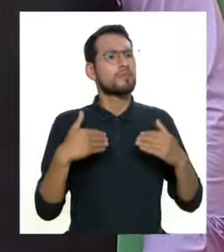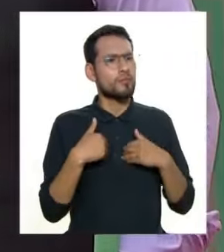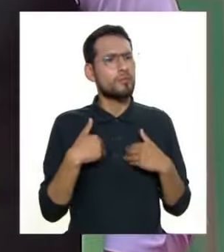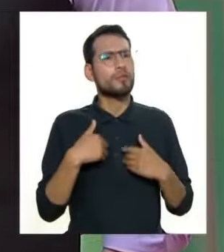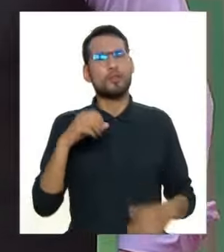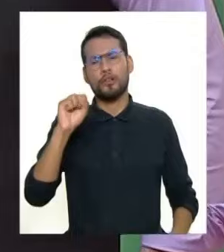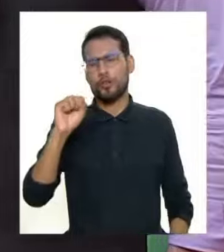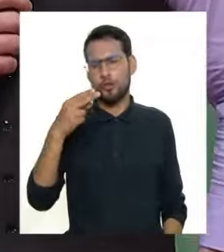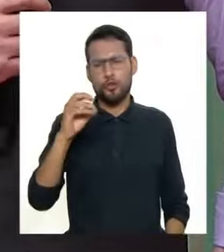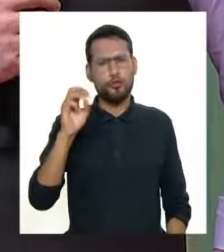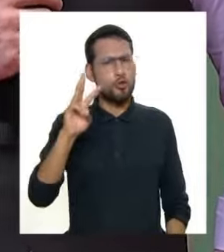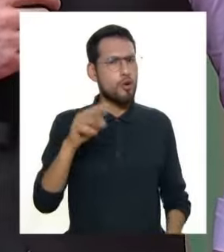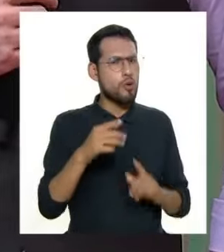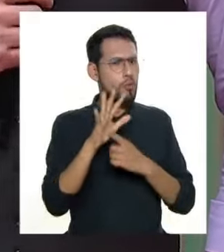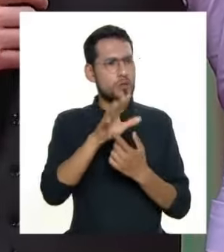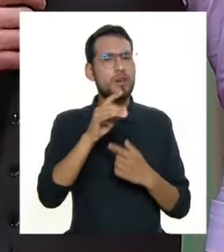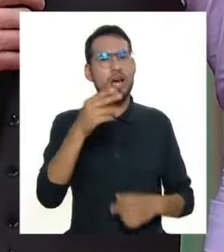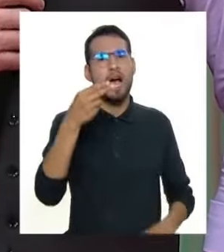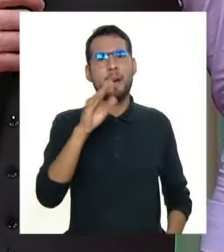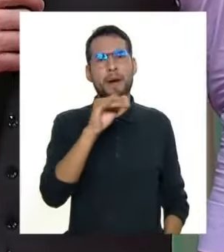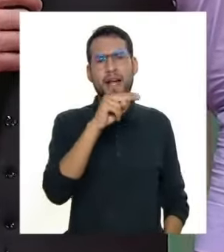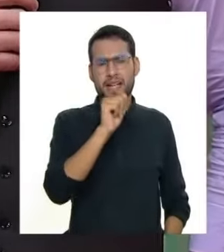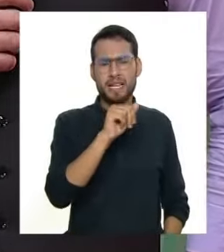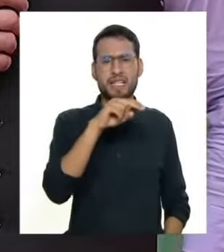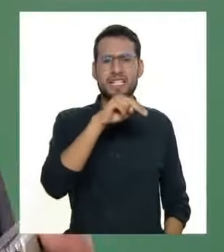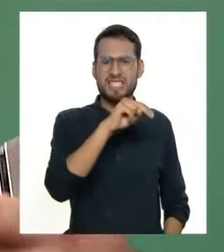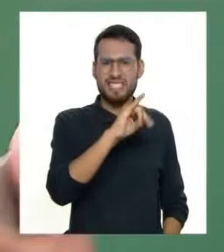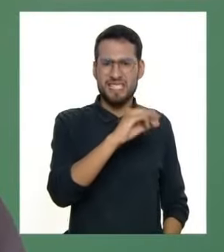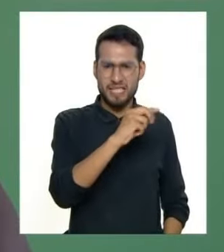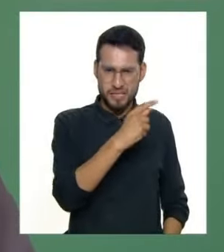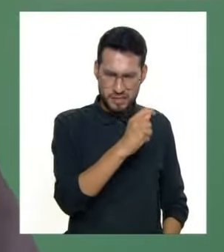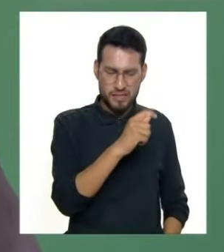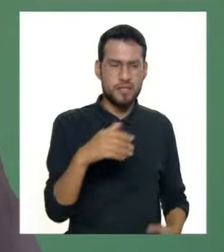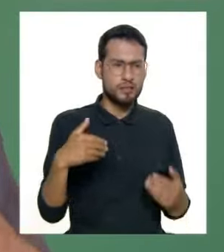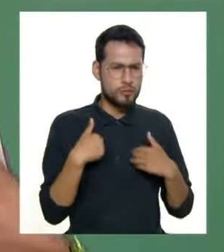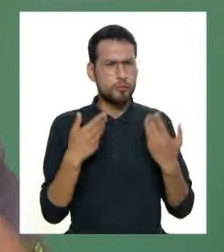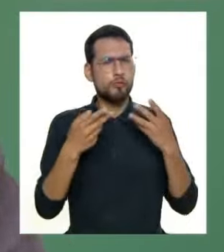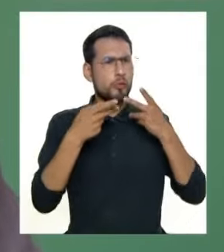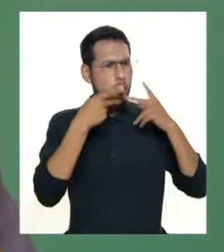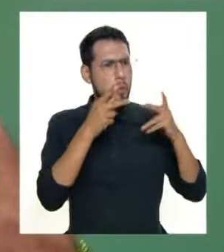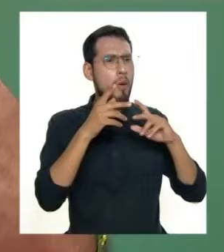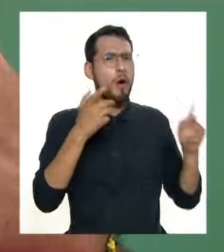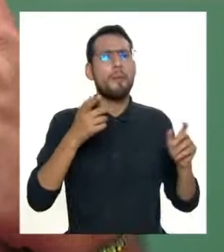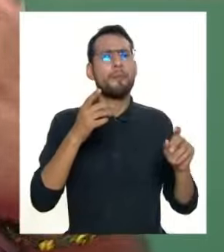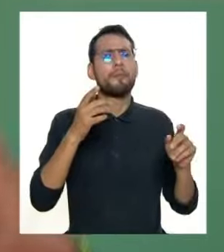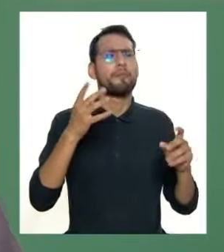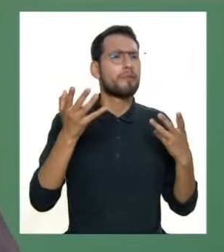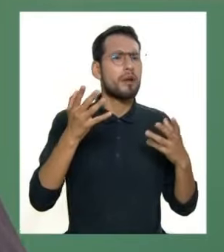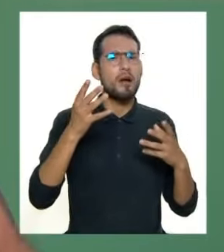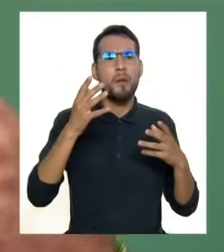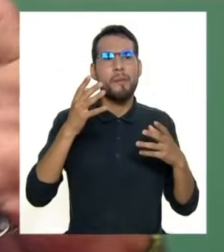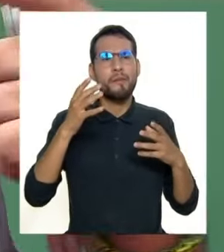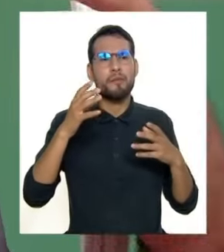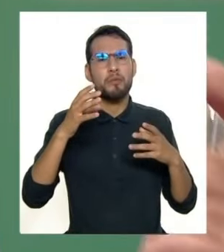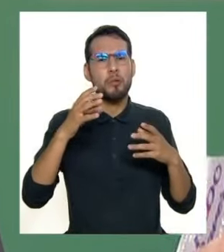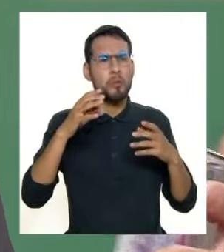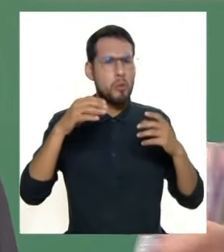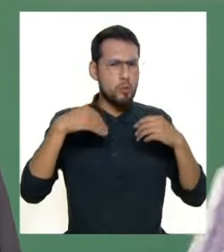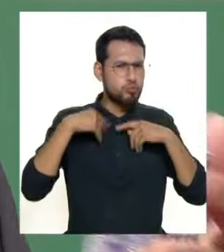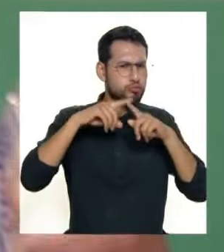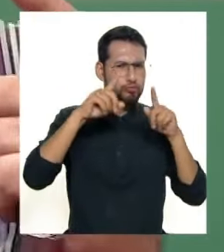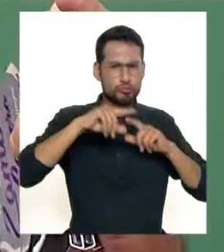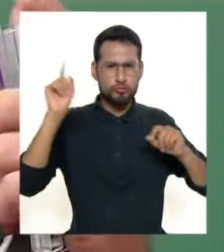haciendo un show que se llama Havana Nights, junto a amigos. Vamos a estar compartiendo con Carlos Supo, Irami Galindo. Uh-huh. Hay